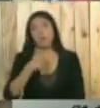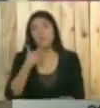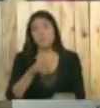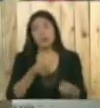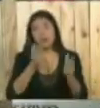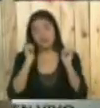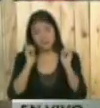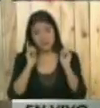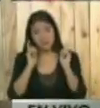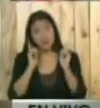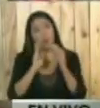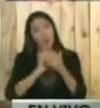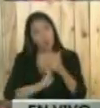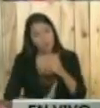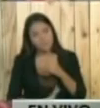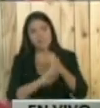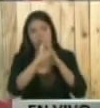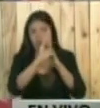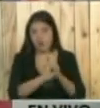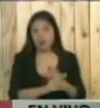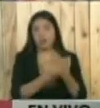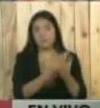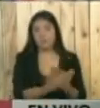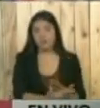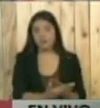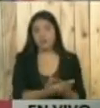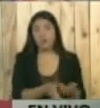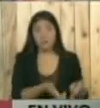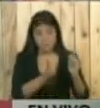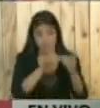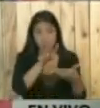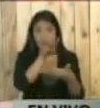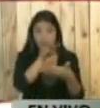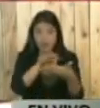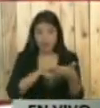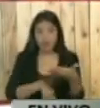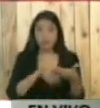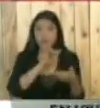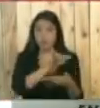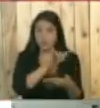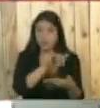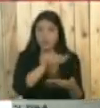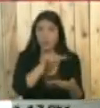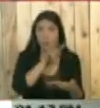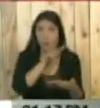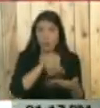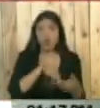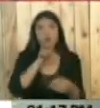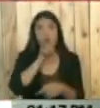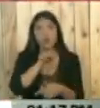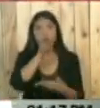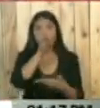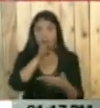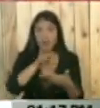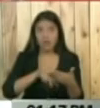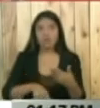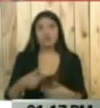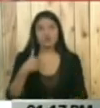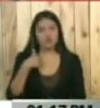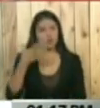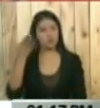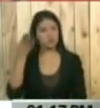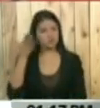permito, con toda humildad y respeto, leer esta proclama. Usted la va a leer y sé que le va a